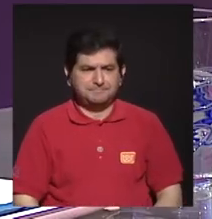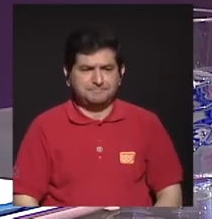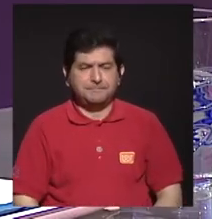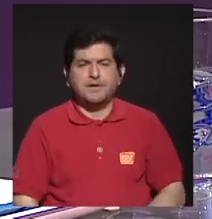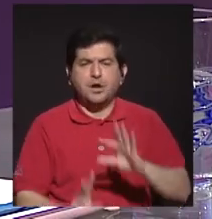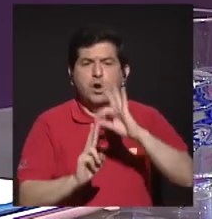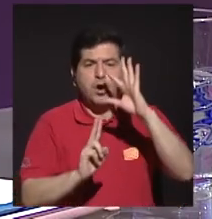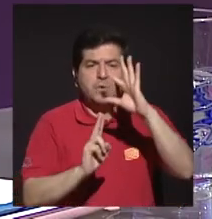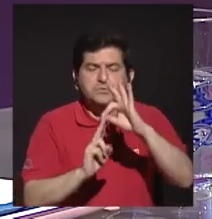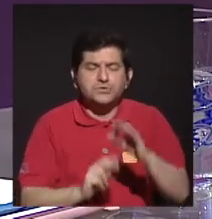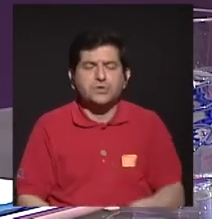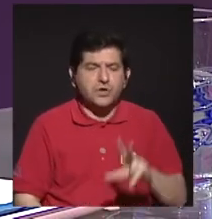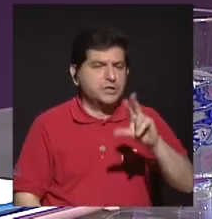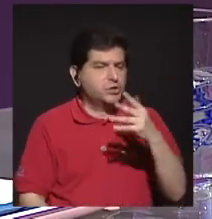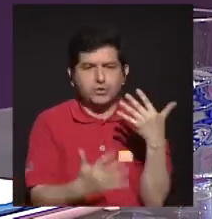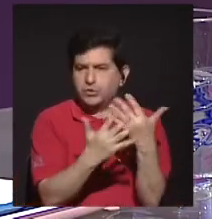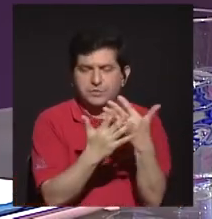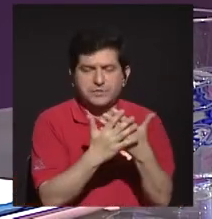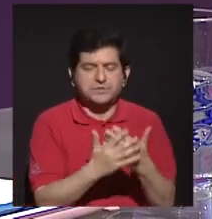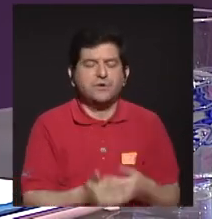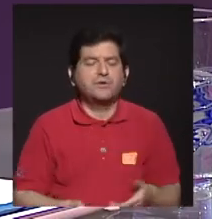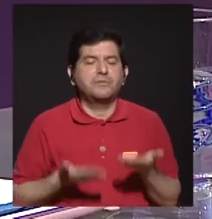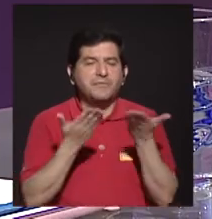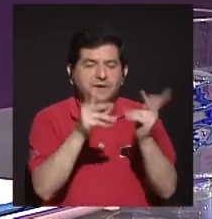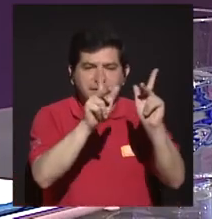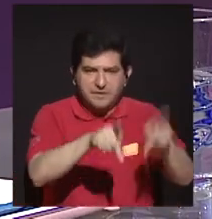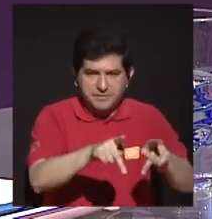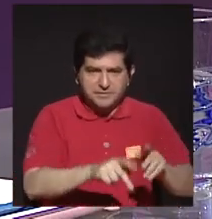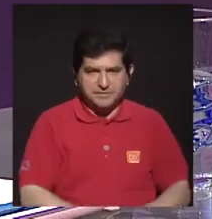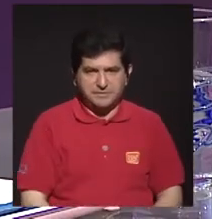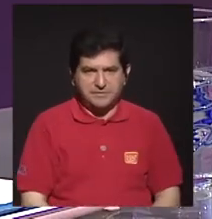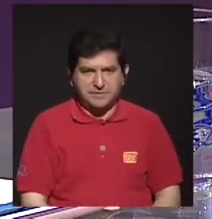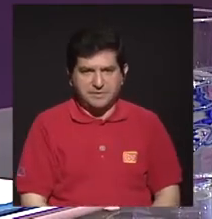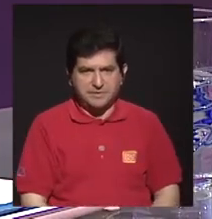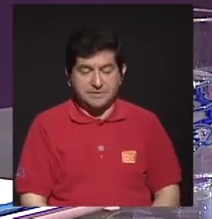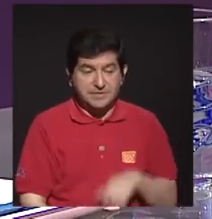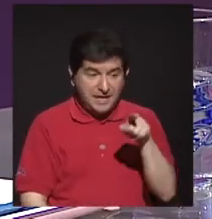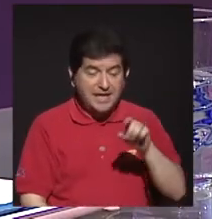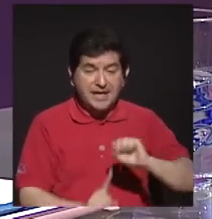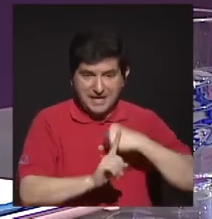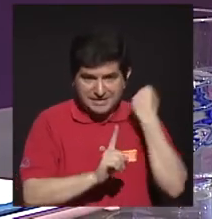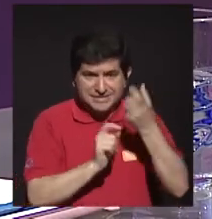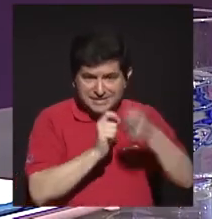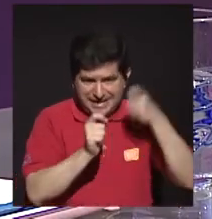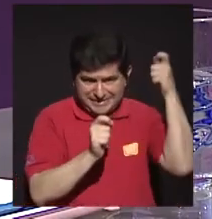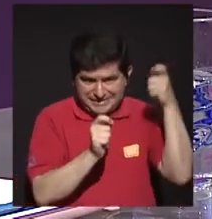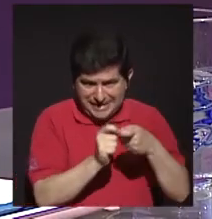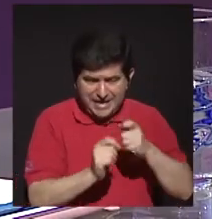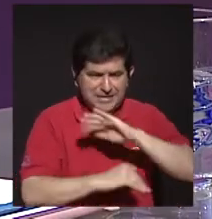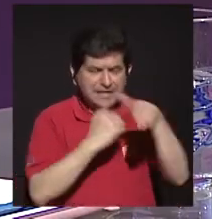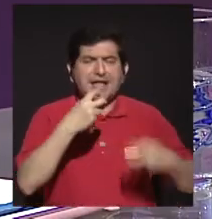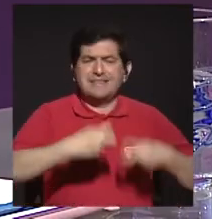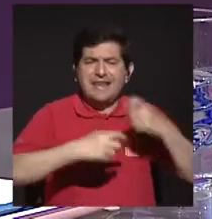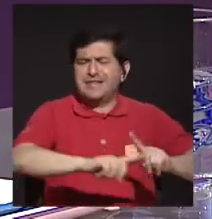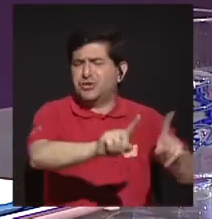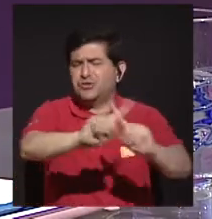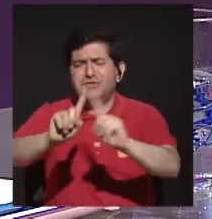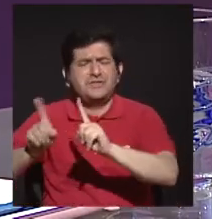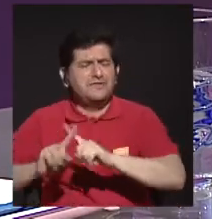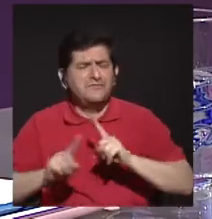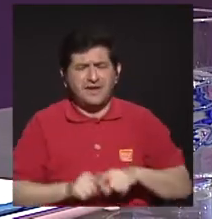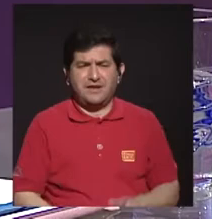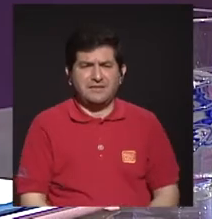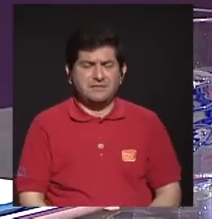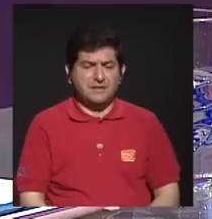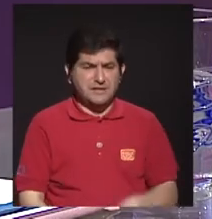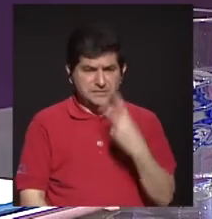medidas alternativas de privación de libertad para las personas, realmente, uh-huh. por este tipo de delito. Todos los delitos son diferentes y hay que verlos